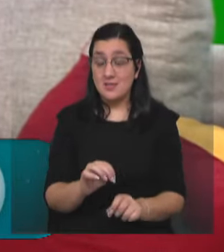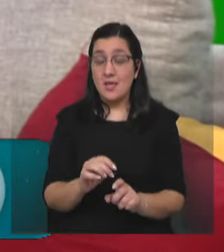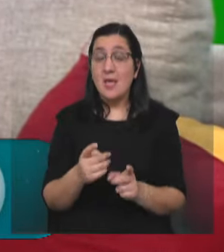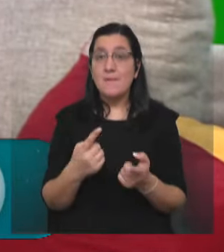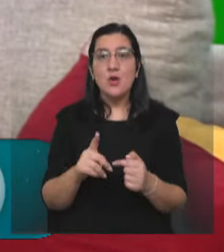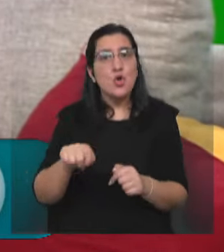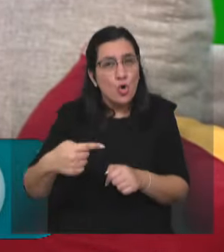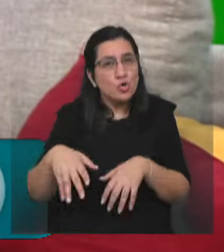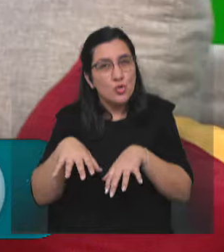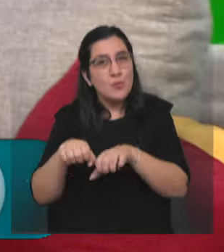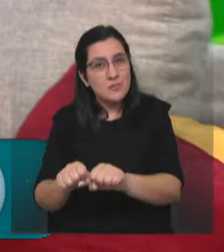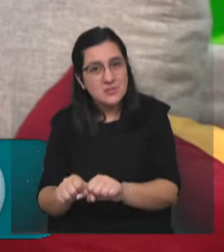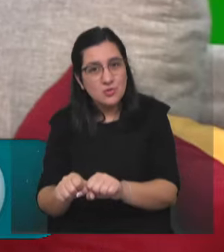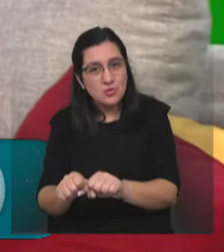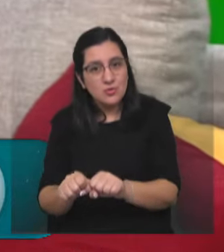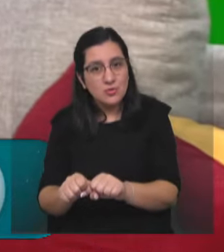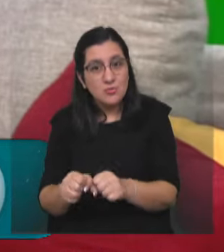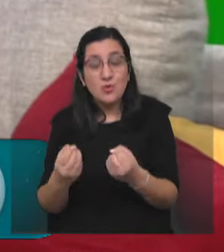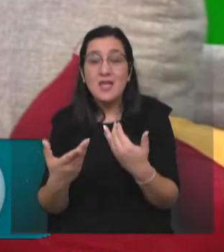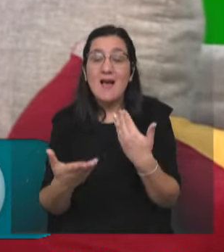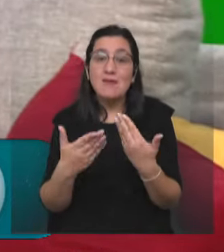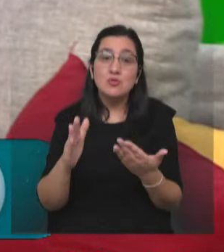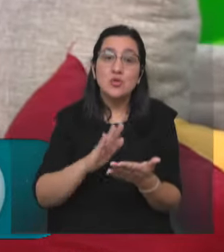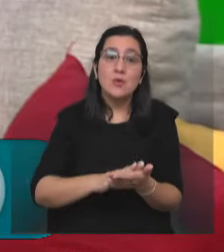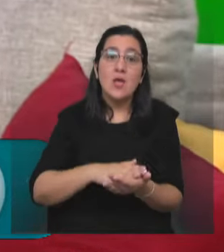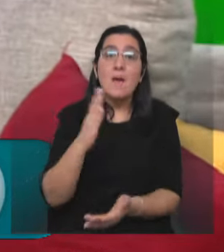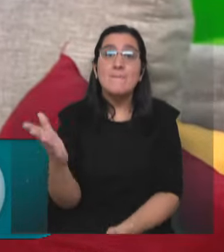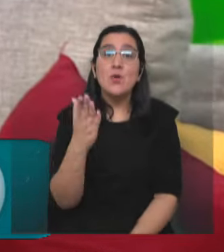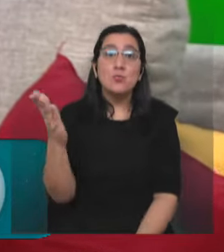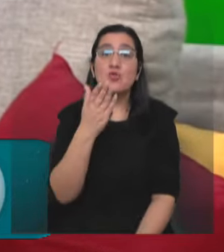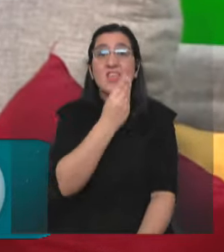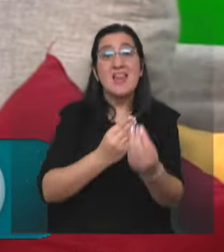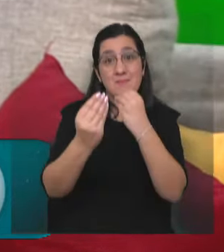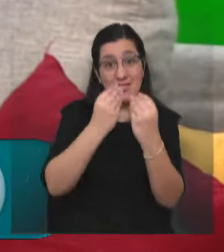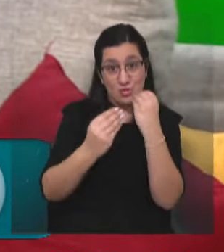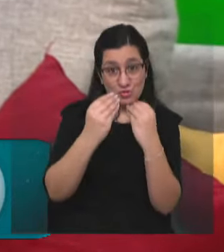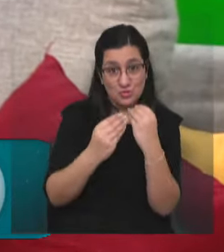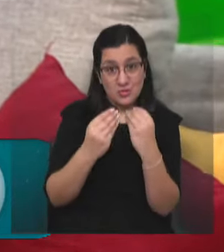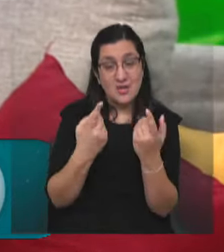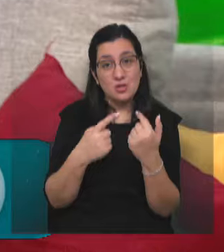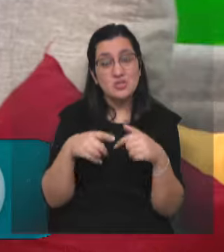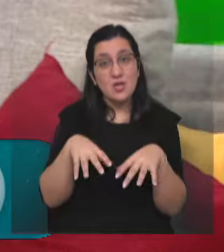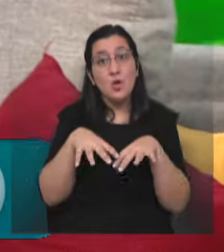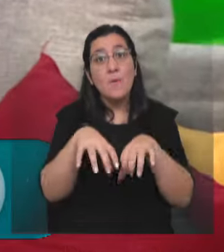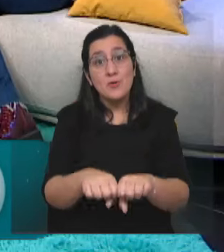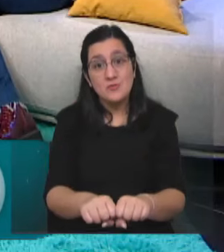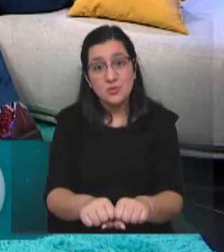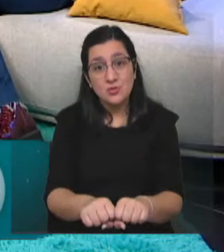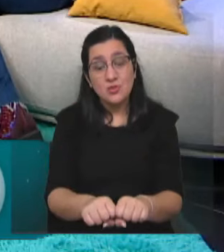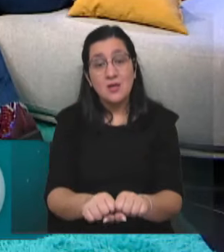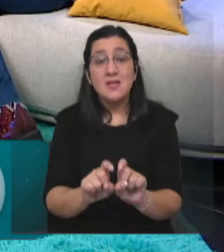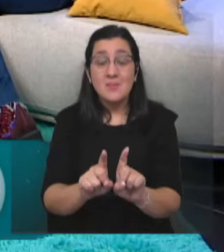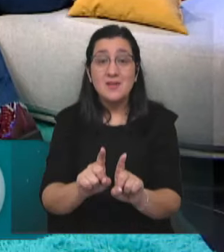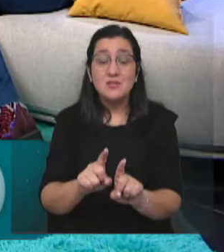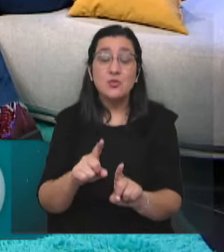más profundo porque estamos hablando de producción de alimentos. Digo, entonces el compromiso es con la generación